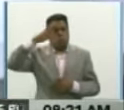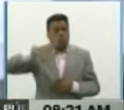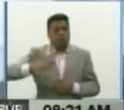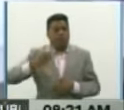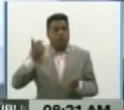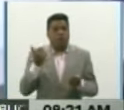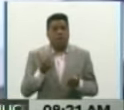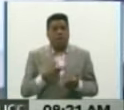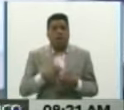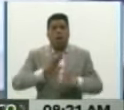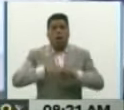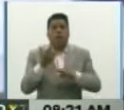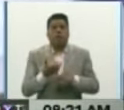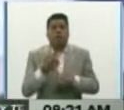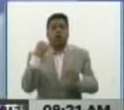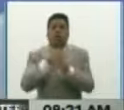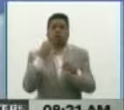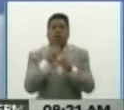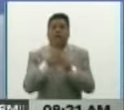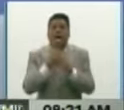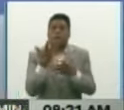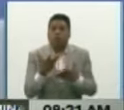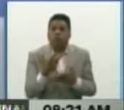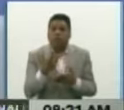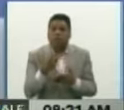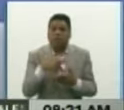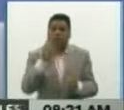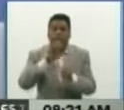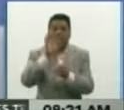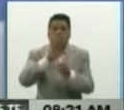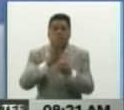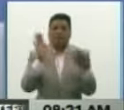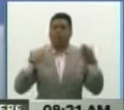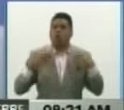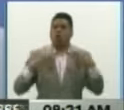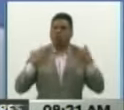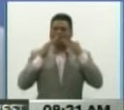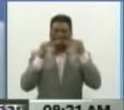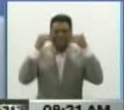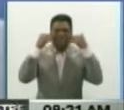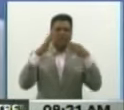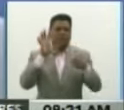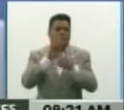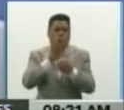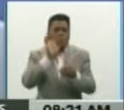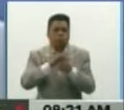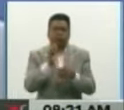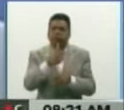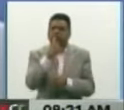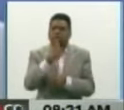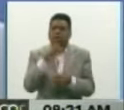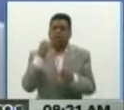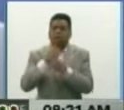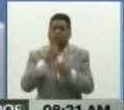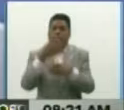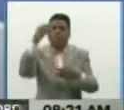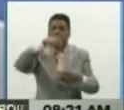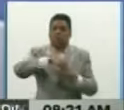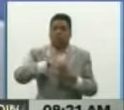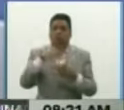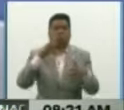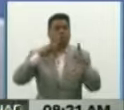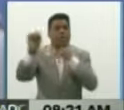trabajadores de Polar están muy contentos. Los 30.000 trabajadores que trabajan en Polar están felices, están muy contentos de trabajar en Empresas Polar. Y no se